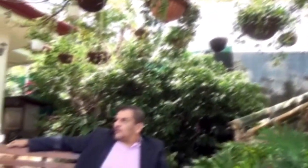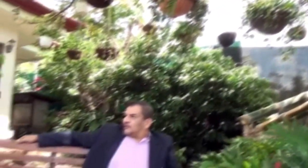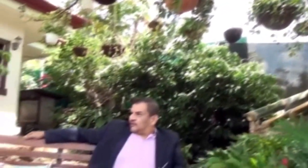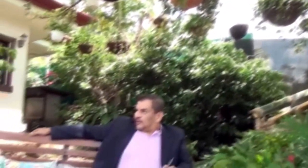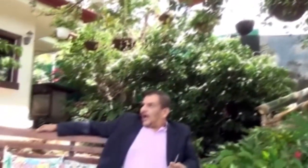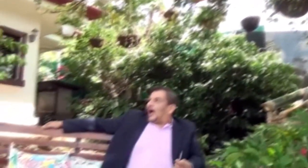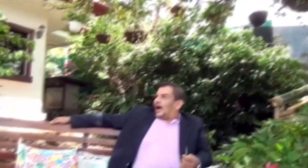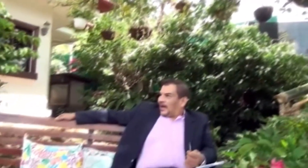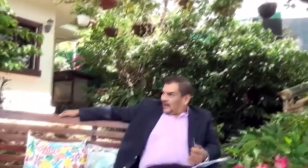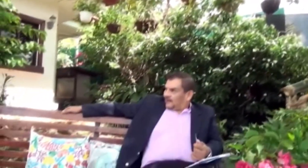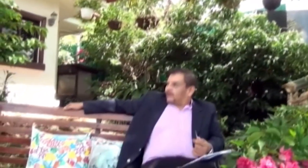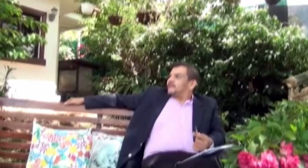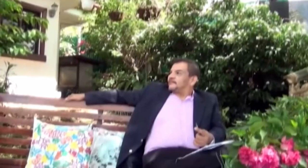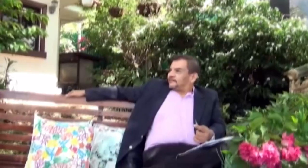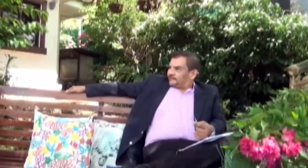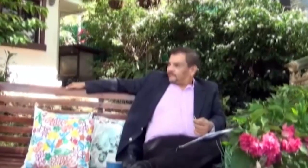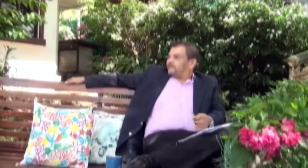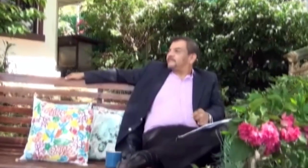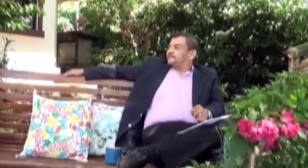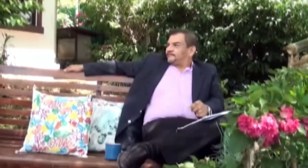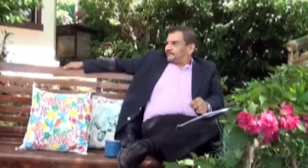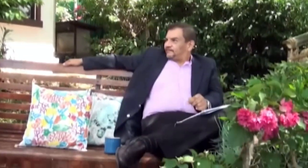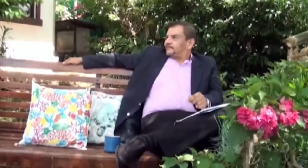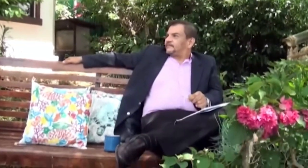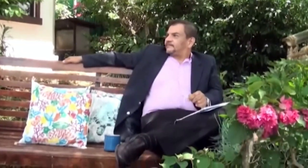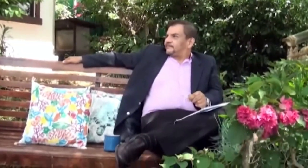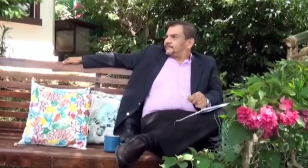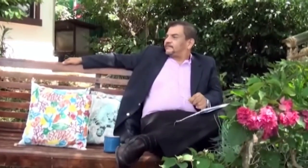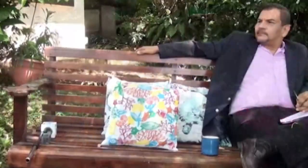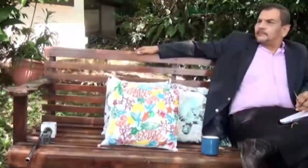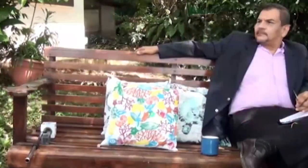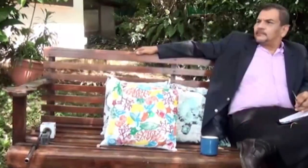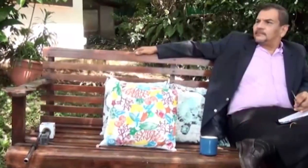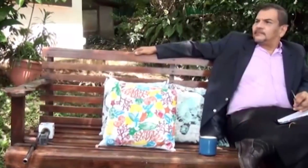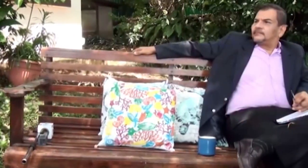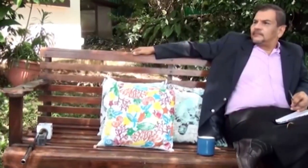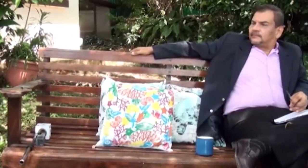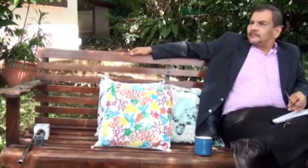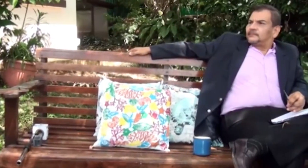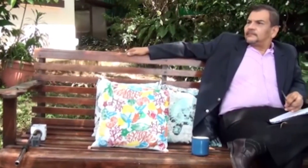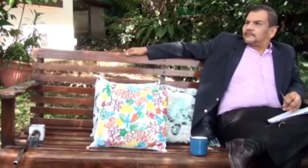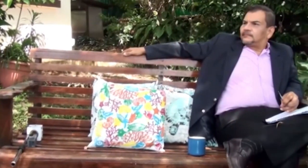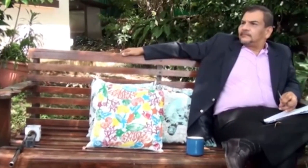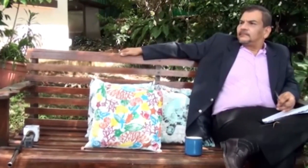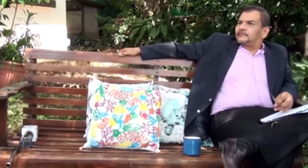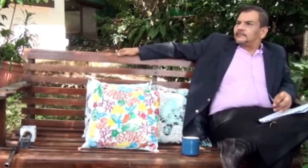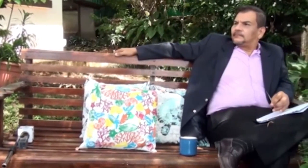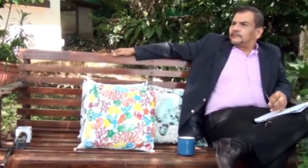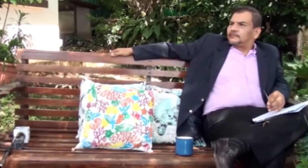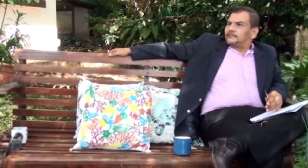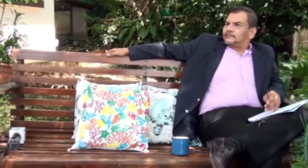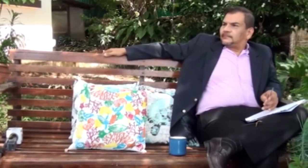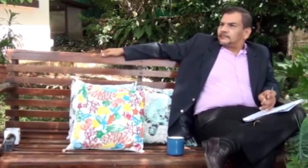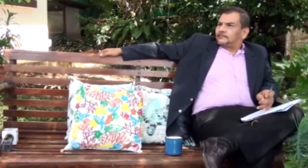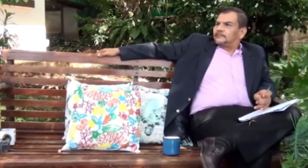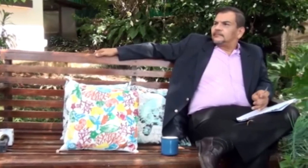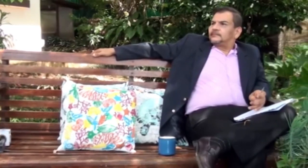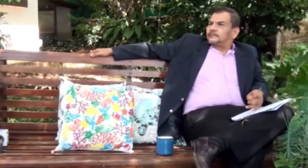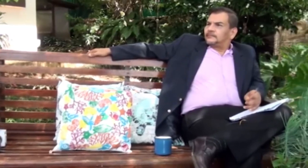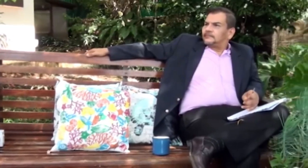crítica para cierto segmentos eso yo no lo puedo contestar solo está la